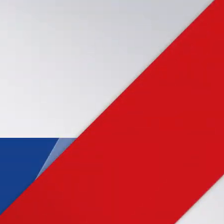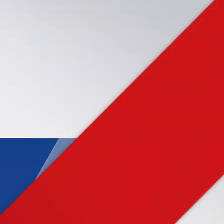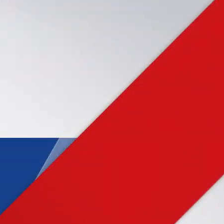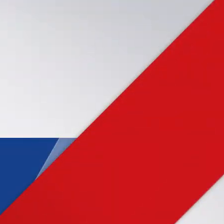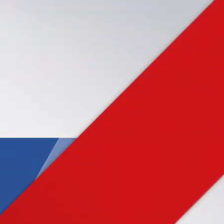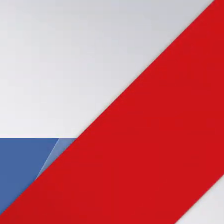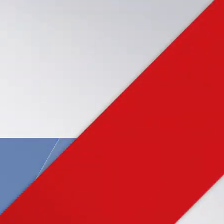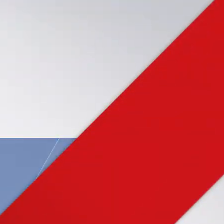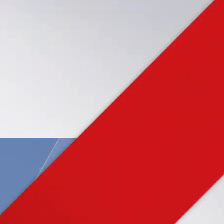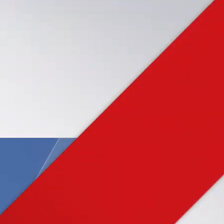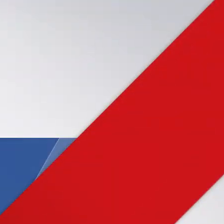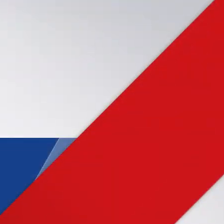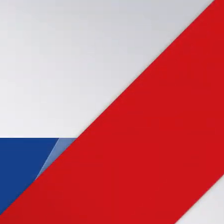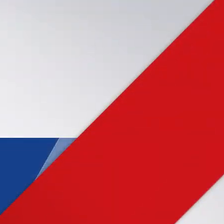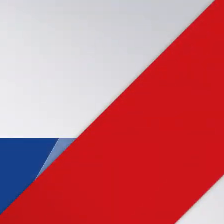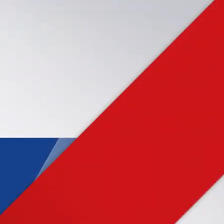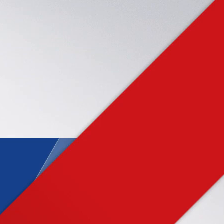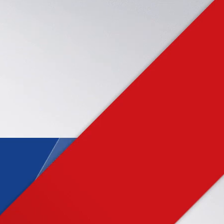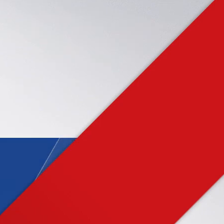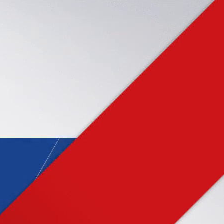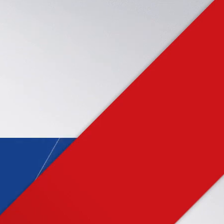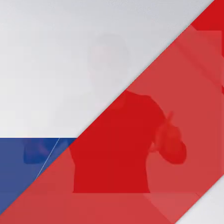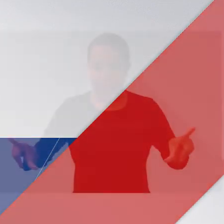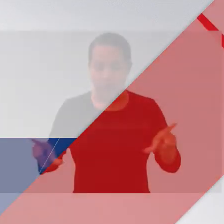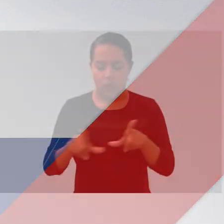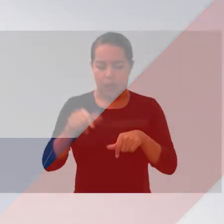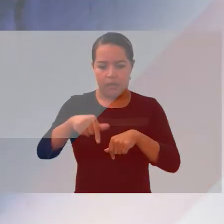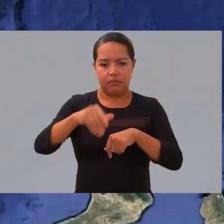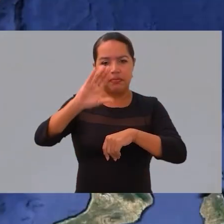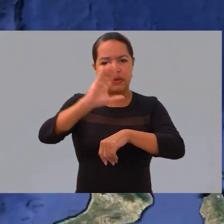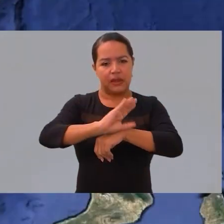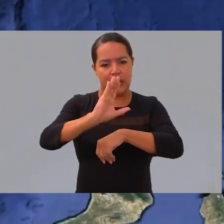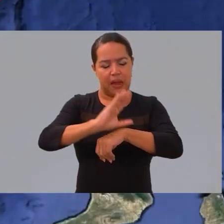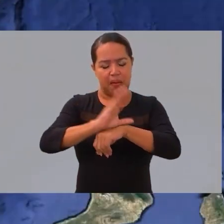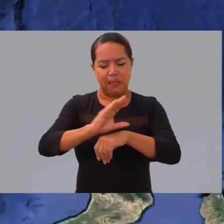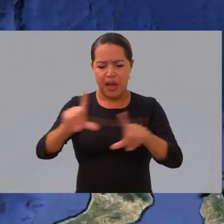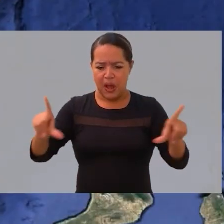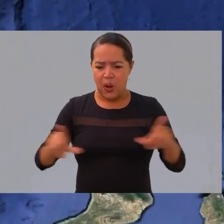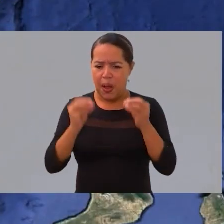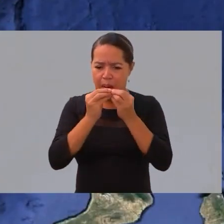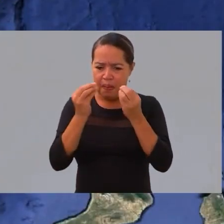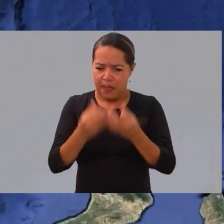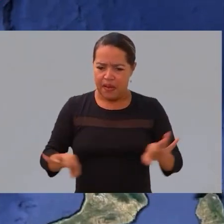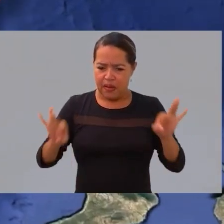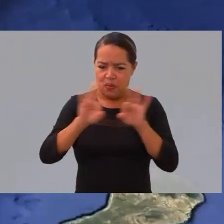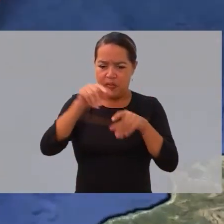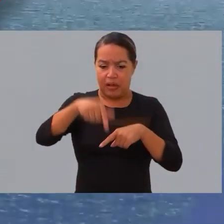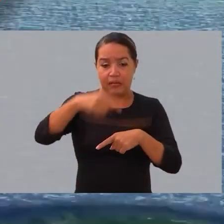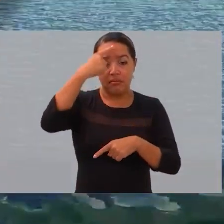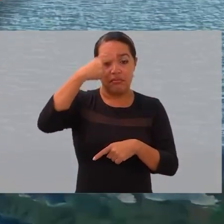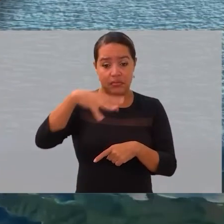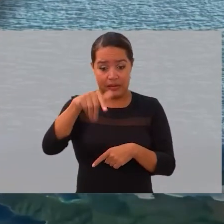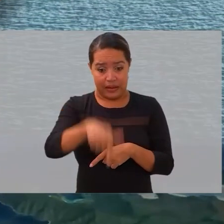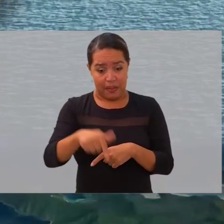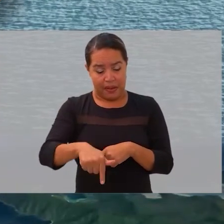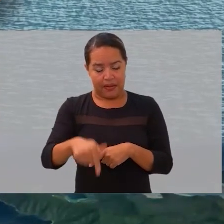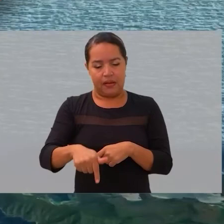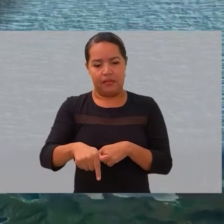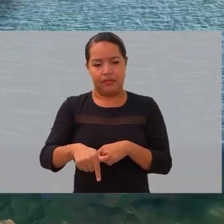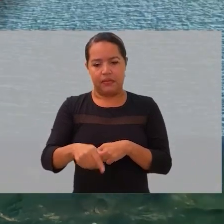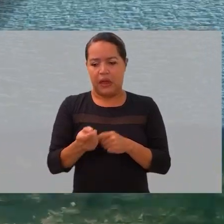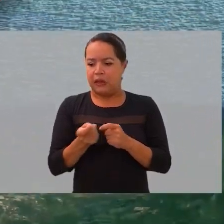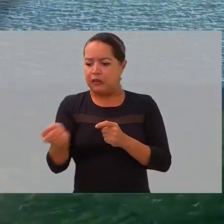Sedes Principales Cajamag tiene su sede principal en Santa Marta